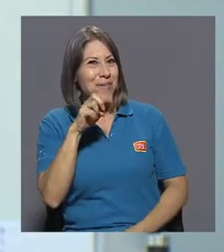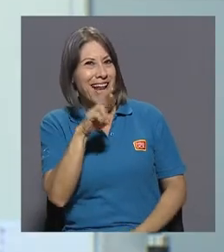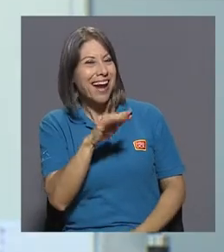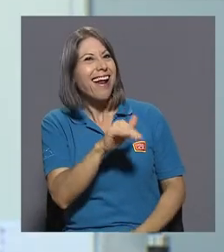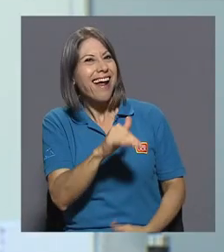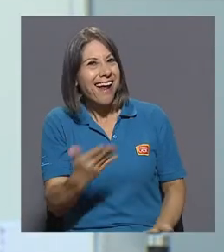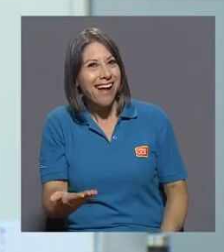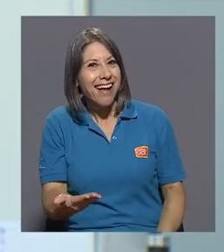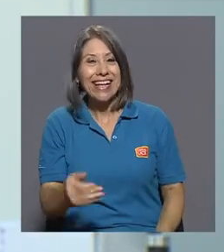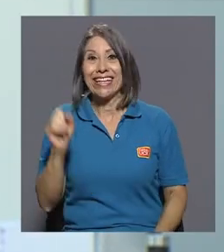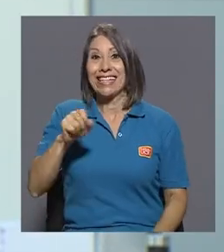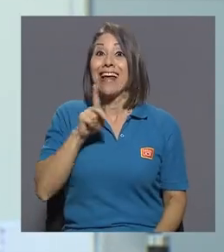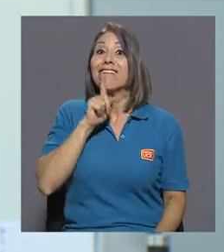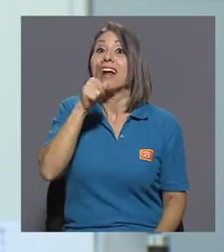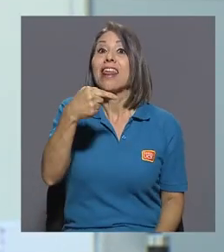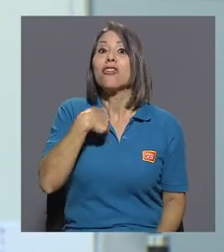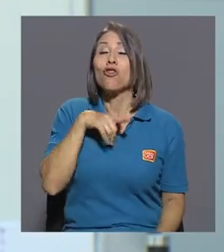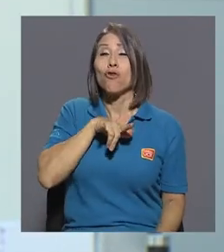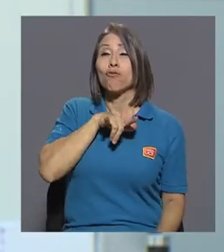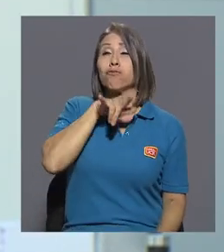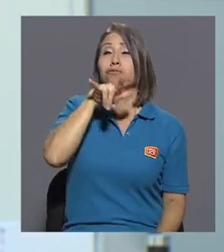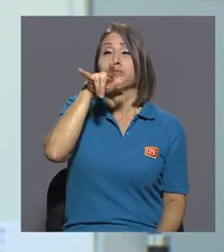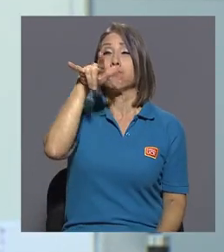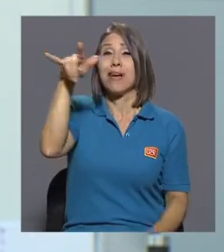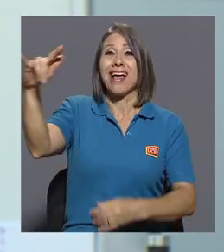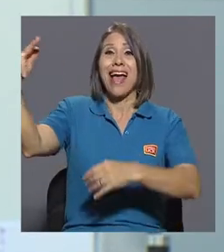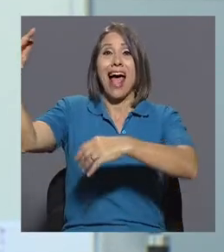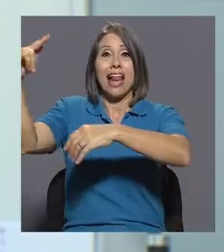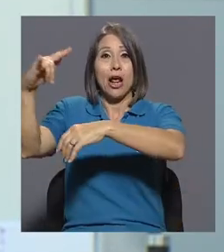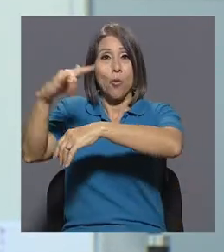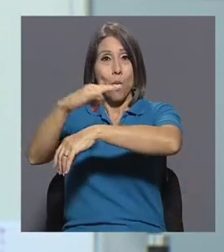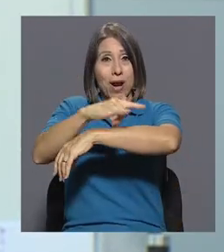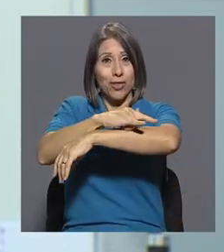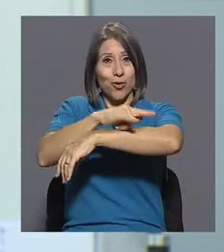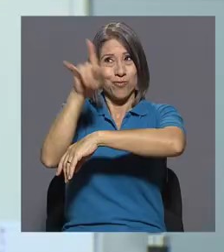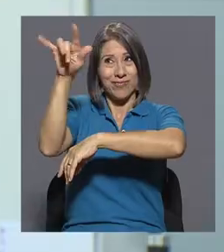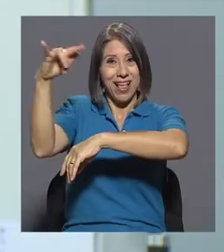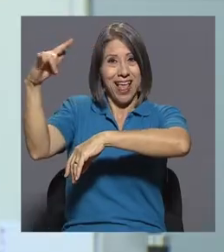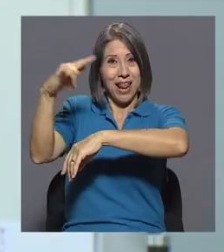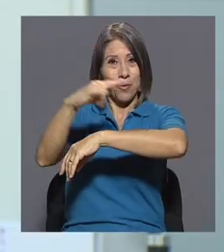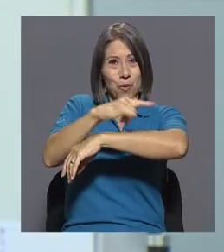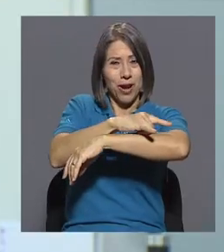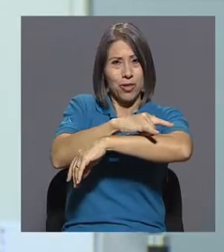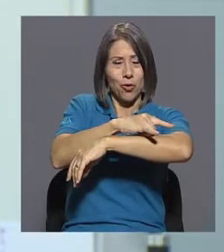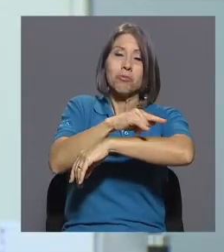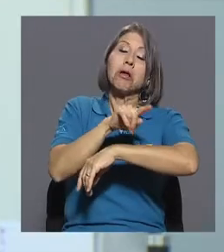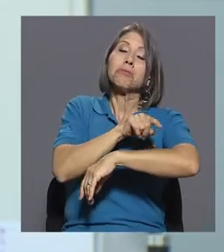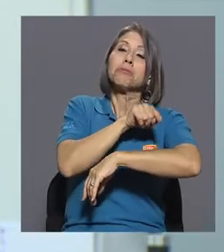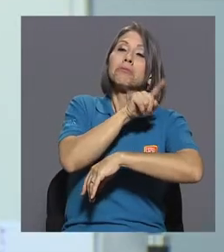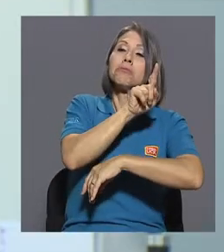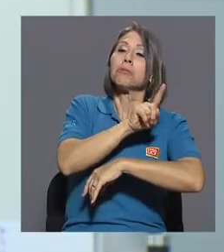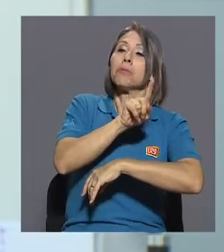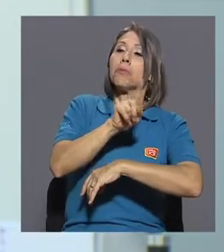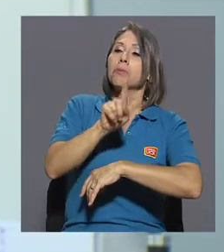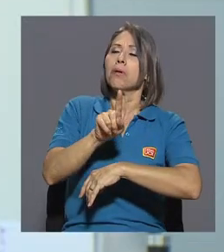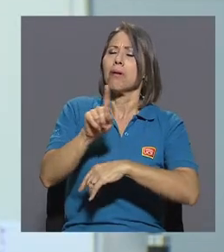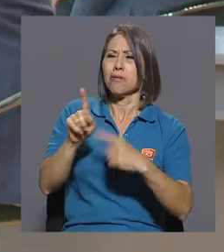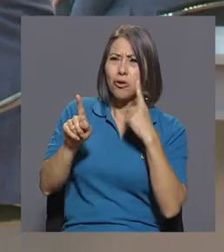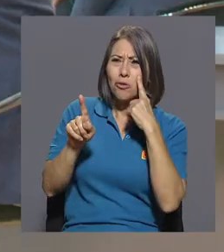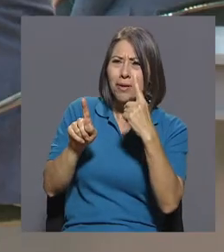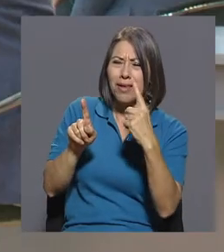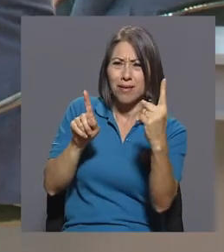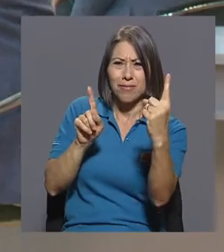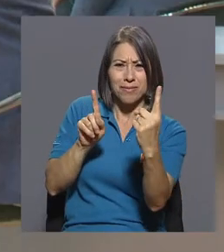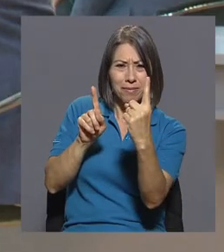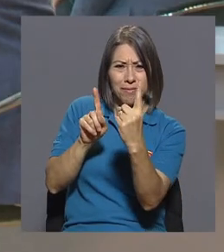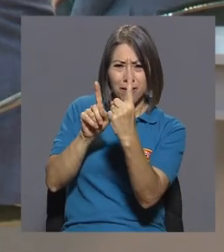llegué al aeropuerto. Me recuerdo que llegué al aeropuerto y los topé en el aeropuerto. Y sí, ya después fuimos a